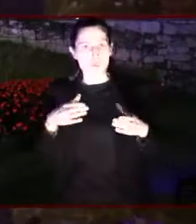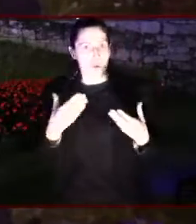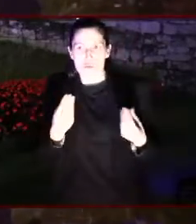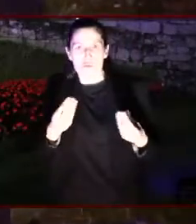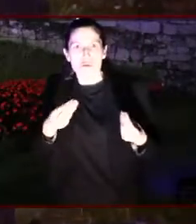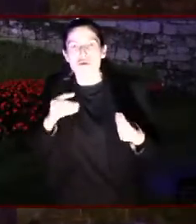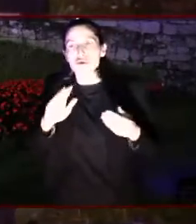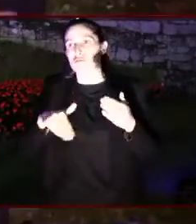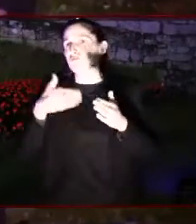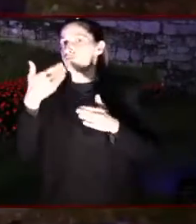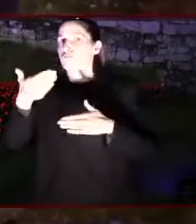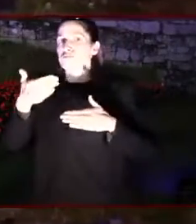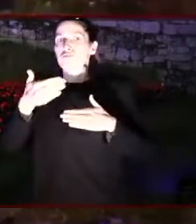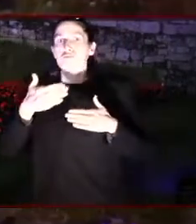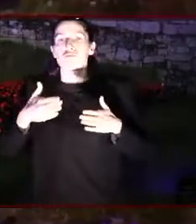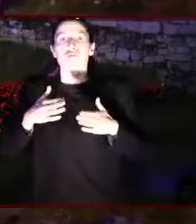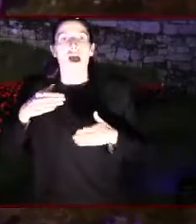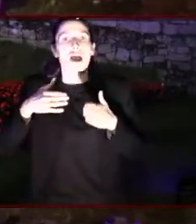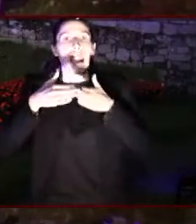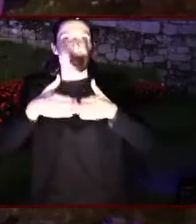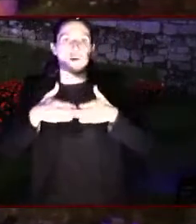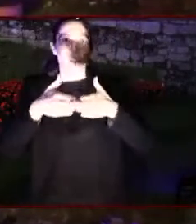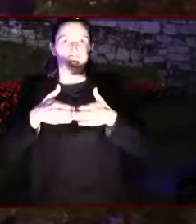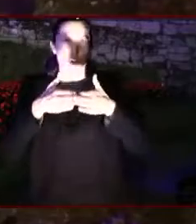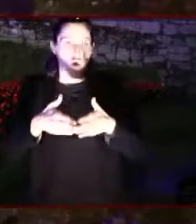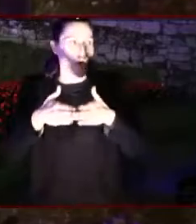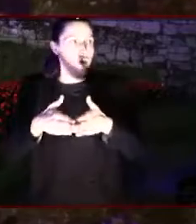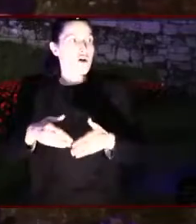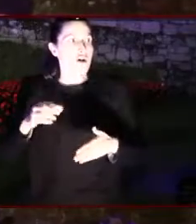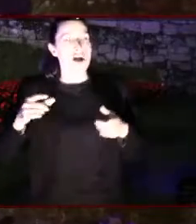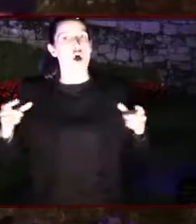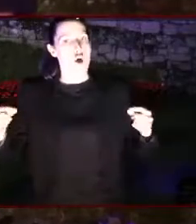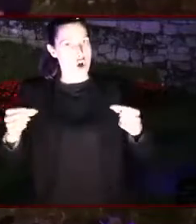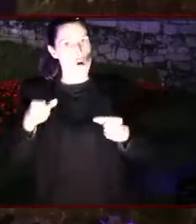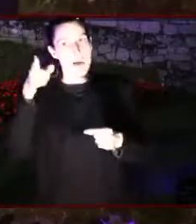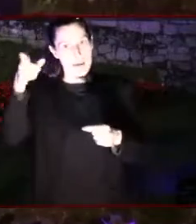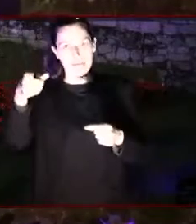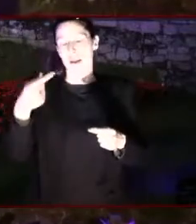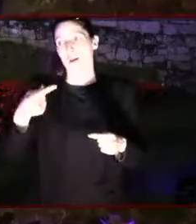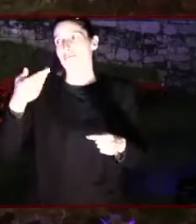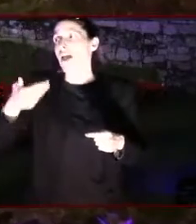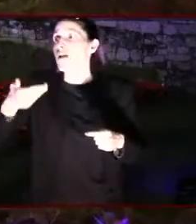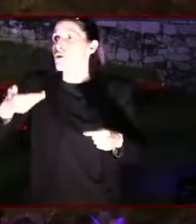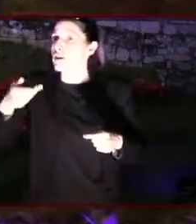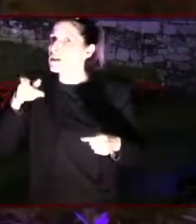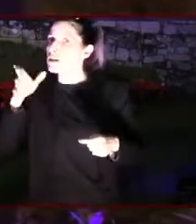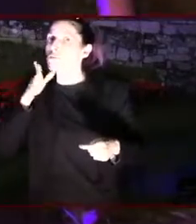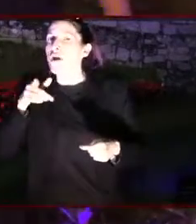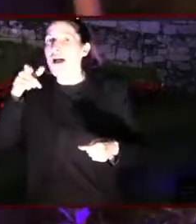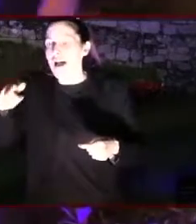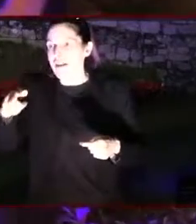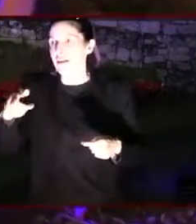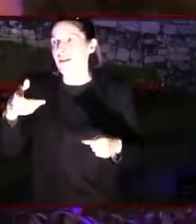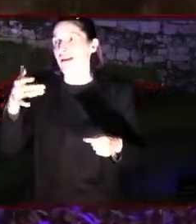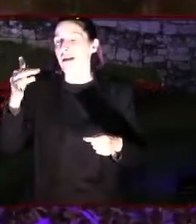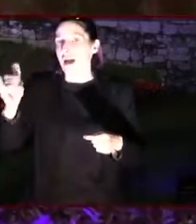de San Vicente, que está no Grove. Para nos era pois moi moi importante porque ali tocan moitos artistas